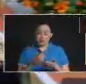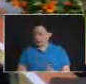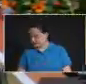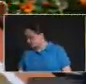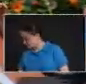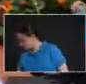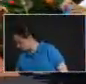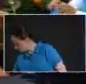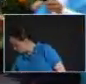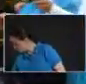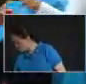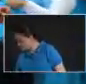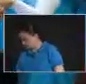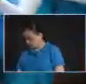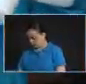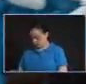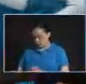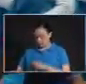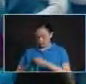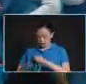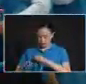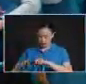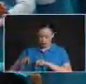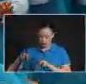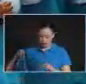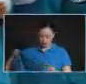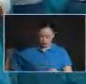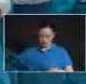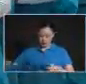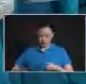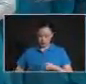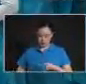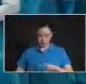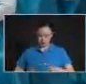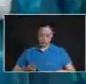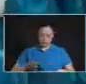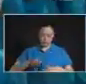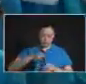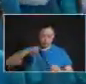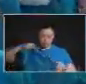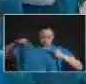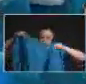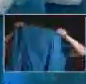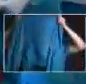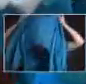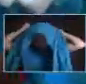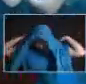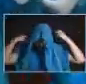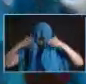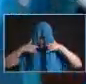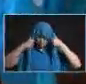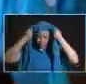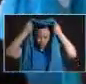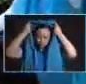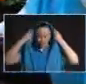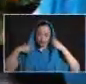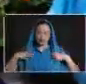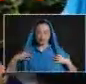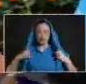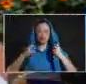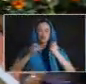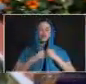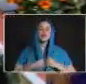en el nombre de Jesús, traemos hoy, Señor, delante de ti nuestro diezmo, nuestra ofrenda. Te agradecemos,